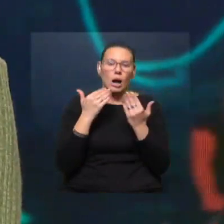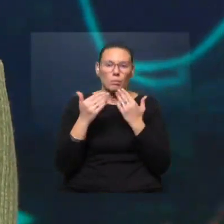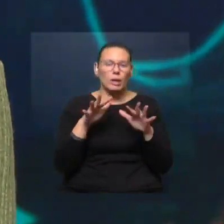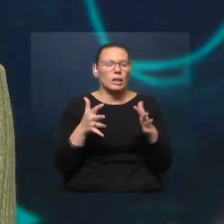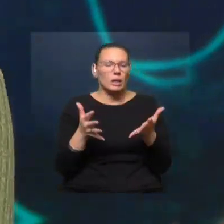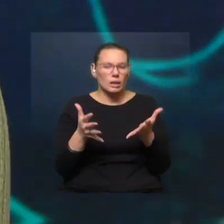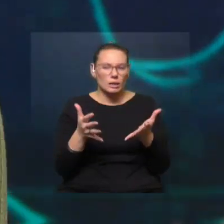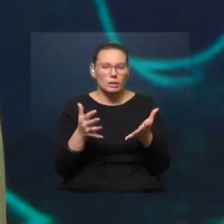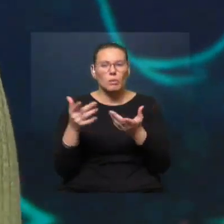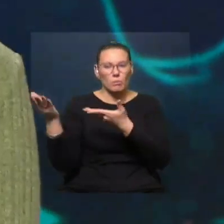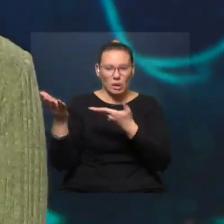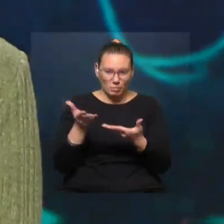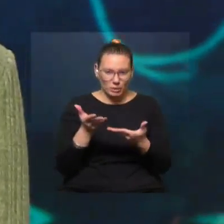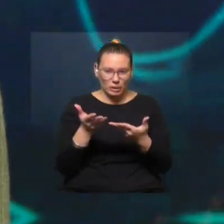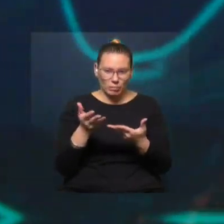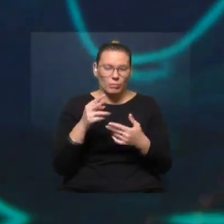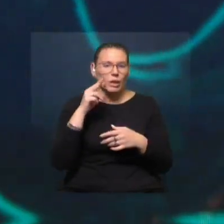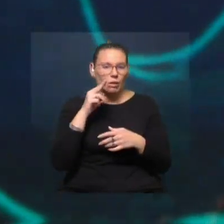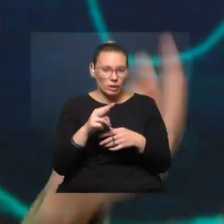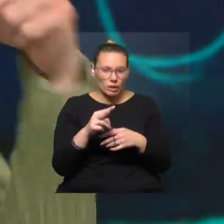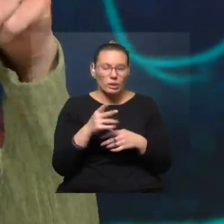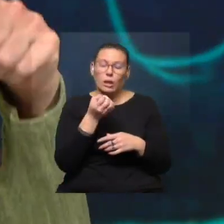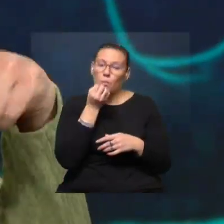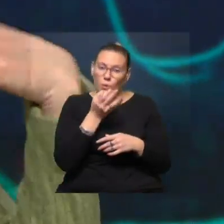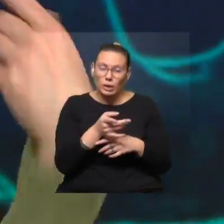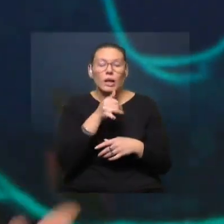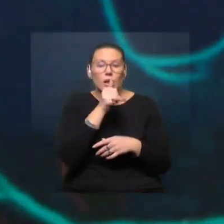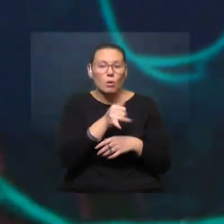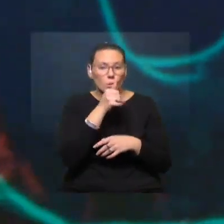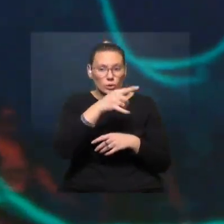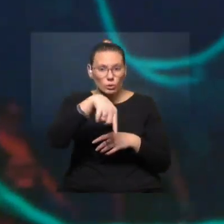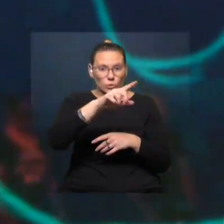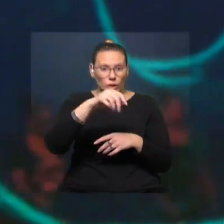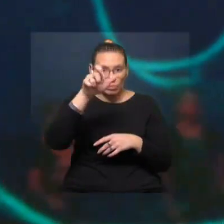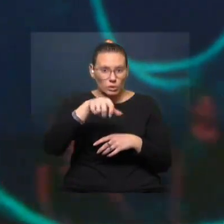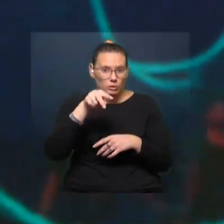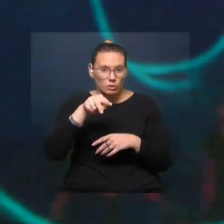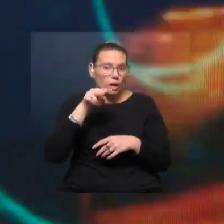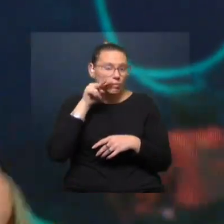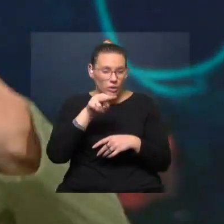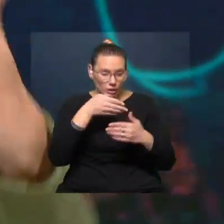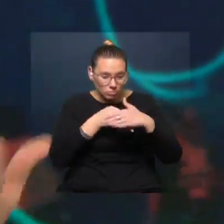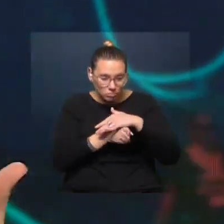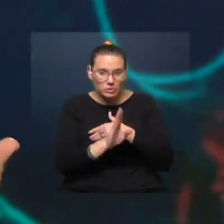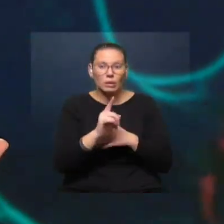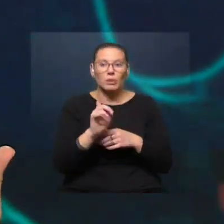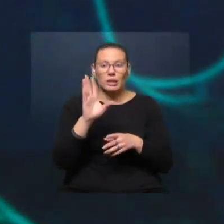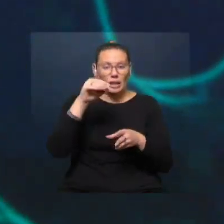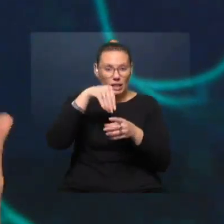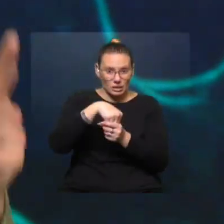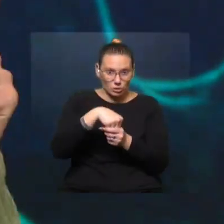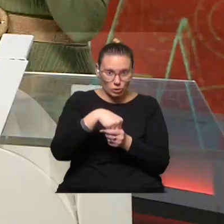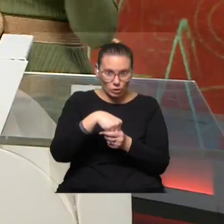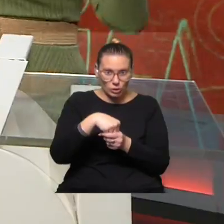De qué trata y la vamos a invitar obviamente a verla porque vale la pena y les cuento Que si ustedes son espectadores de esta instalación van a formar parte